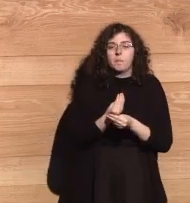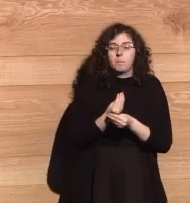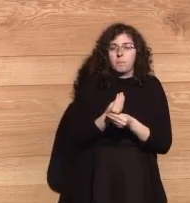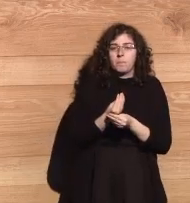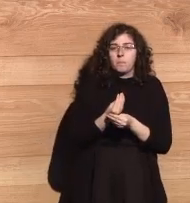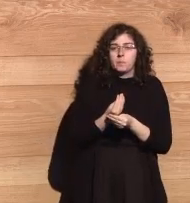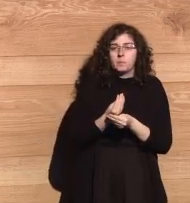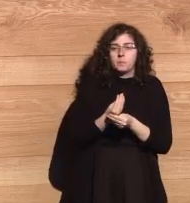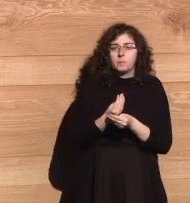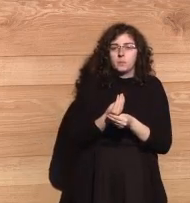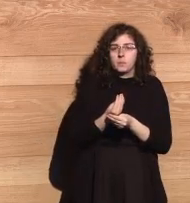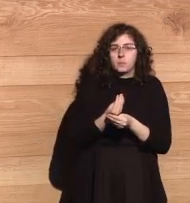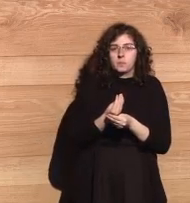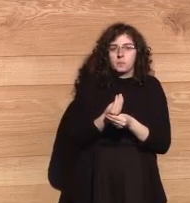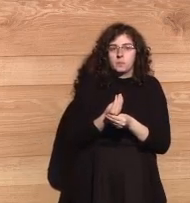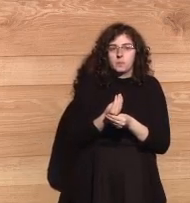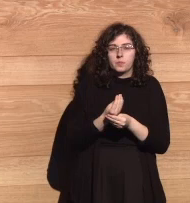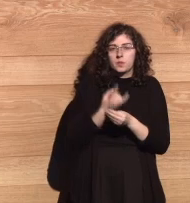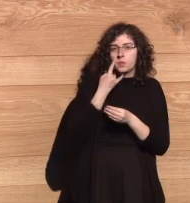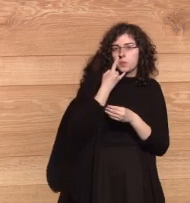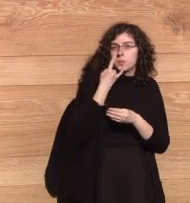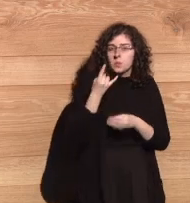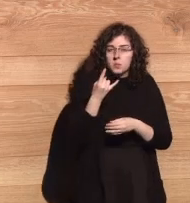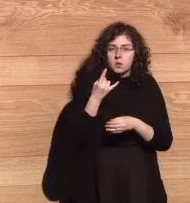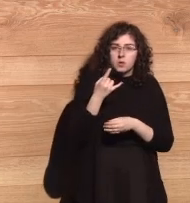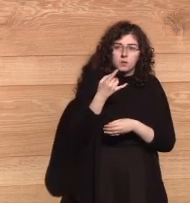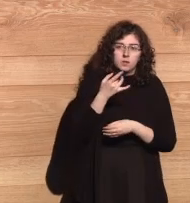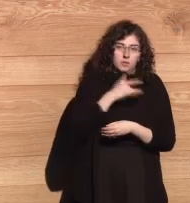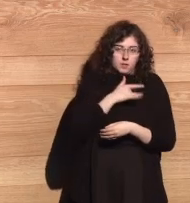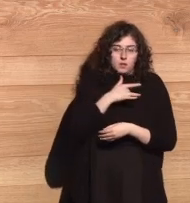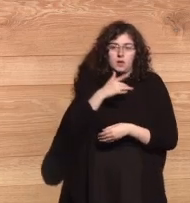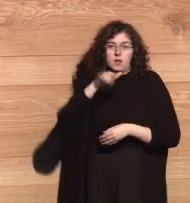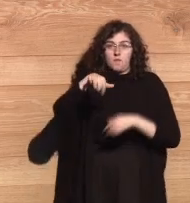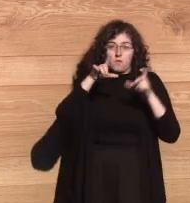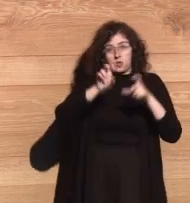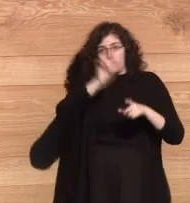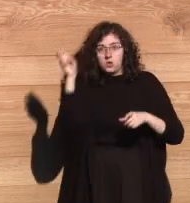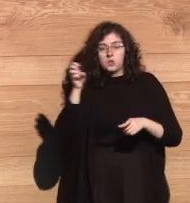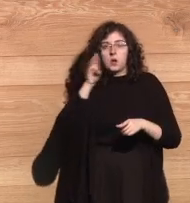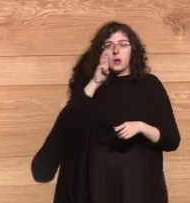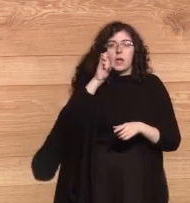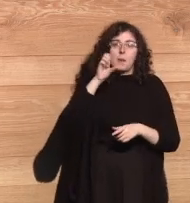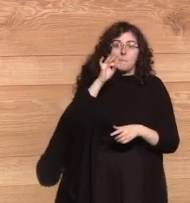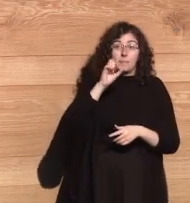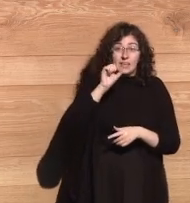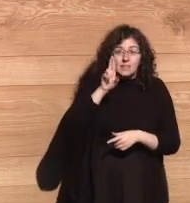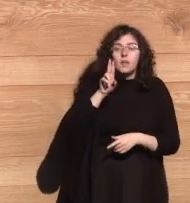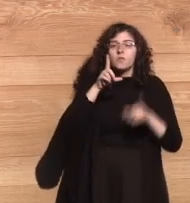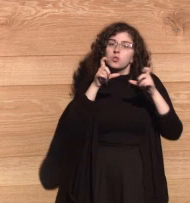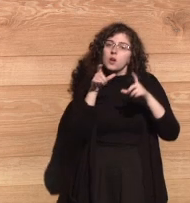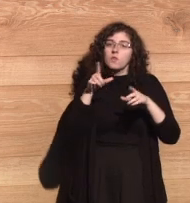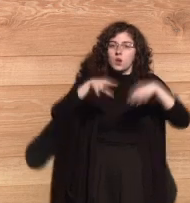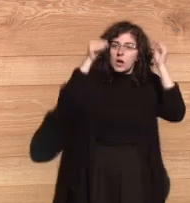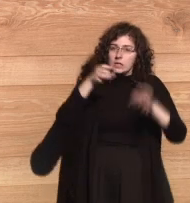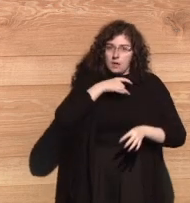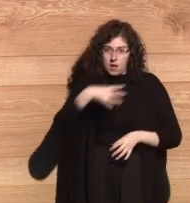enganchada un poco o enamorada del trabajo de un fotógrafo que es Peter Sousa, que es el fotógrafo de la Casa Blanca.